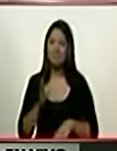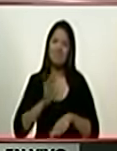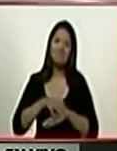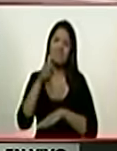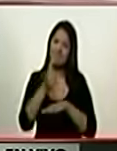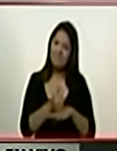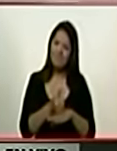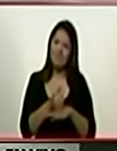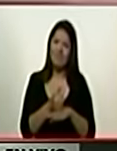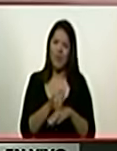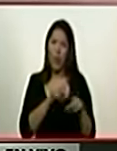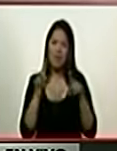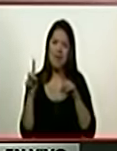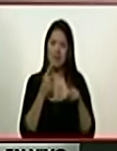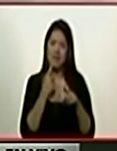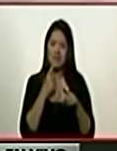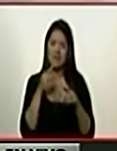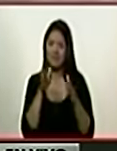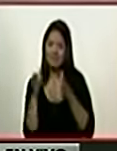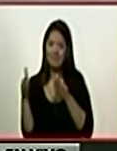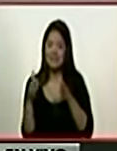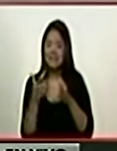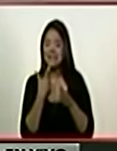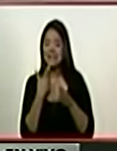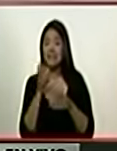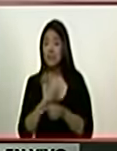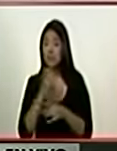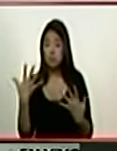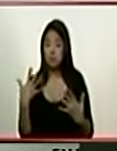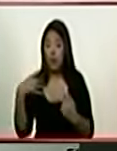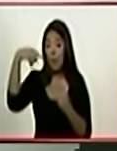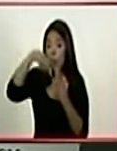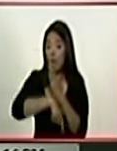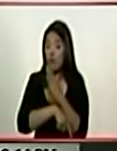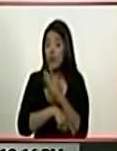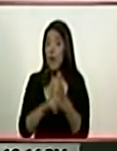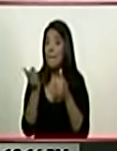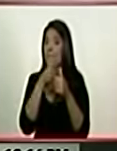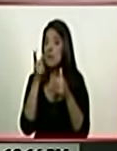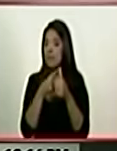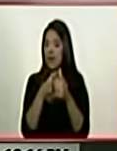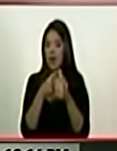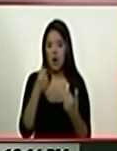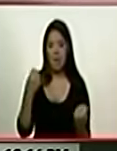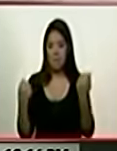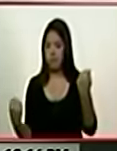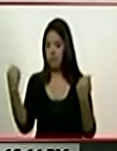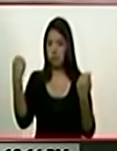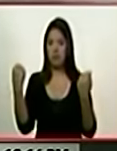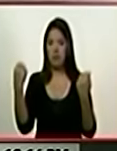activa y que ameritó una intervención profunda. Primero lo hicimos a los costados de esa vía